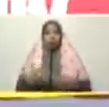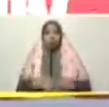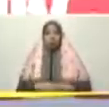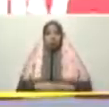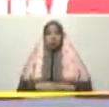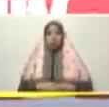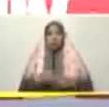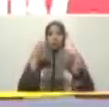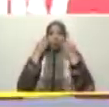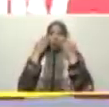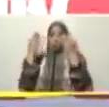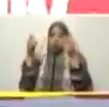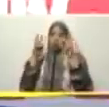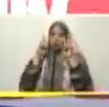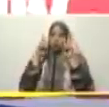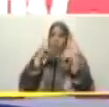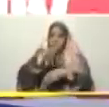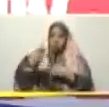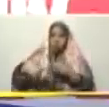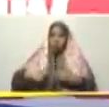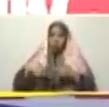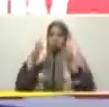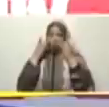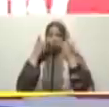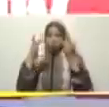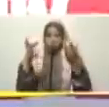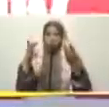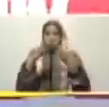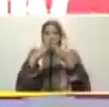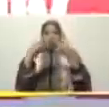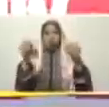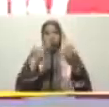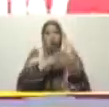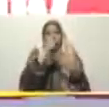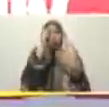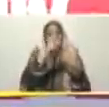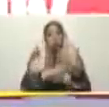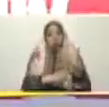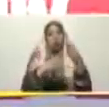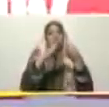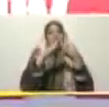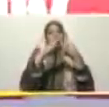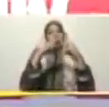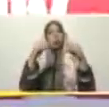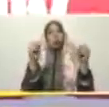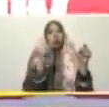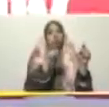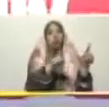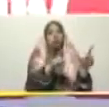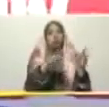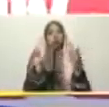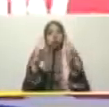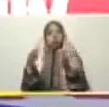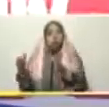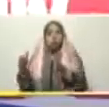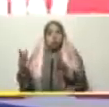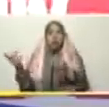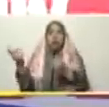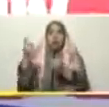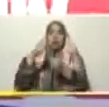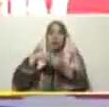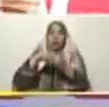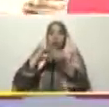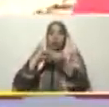ustedes ven esto que está aquí aquí están todas las propuestas para la organización interna